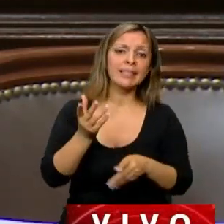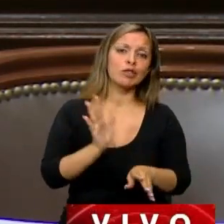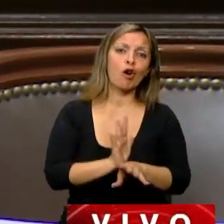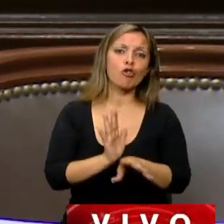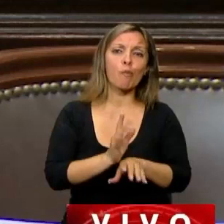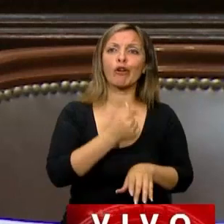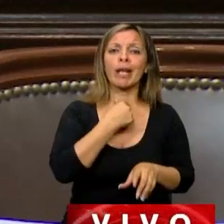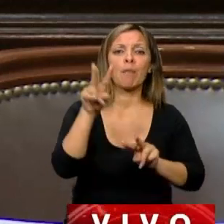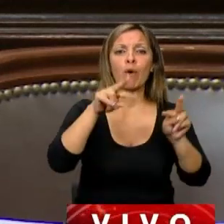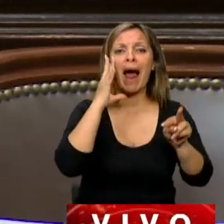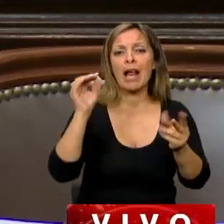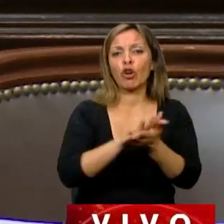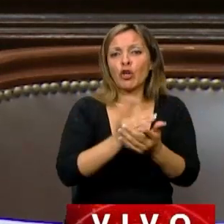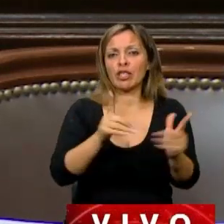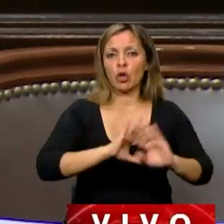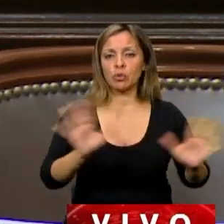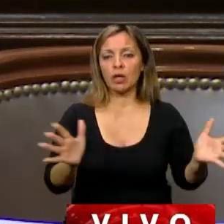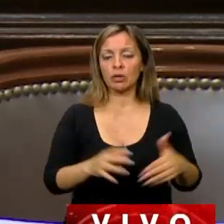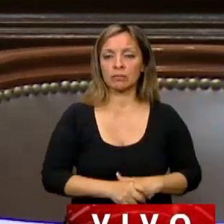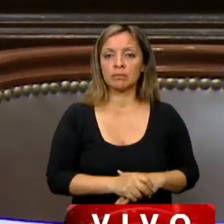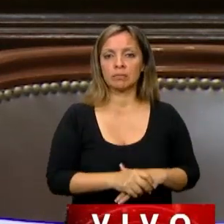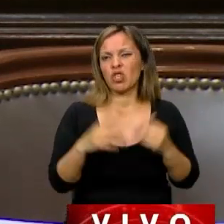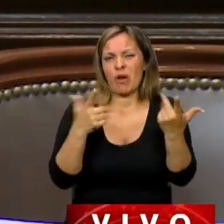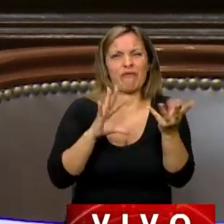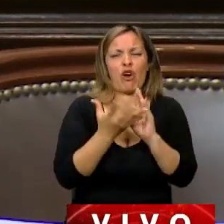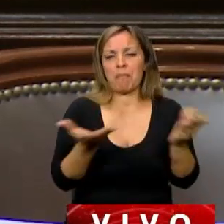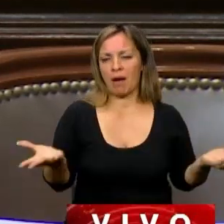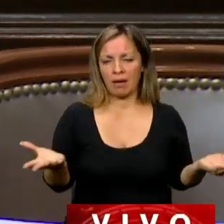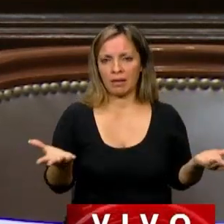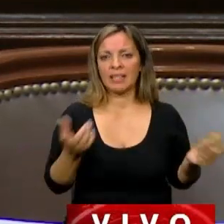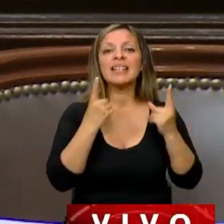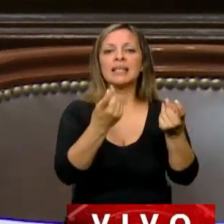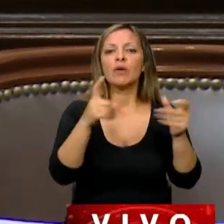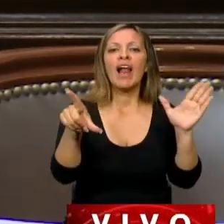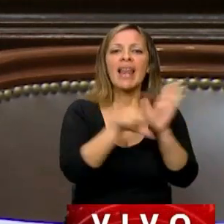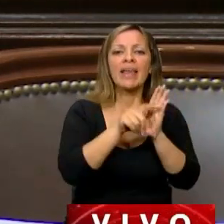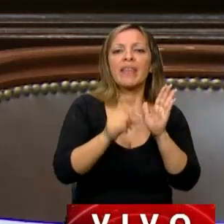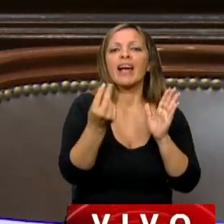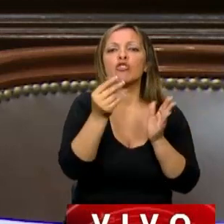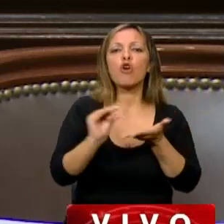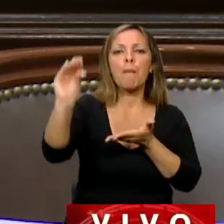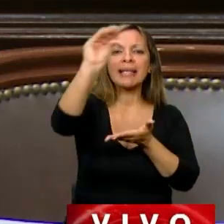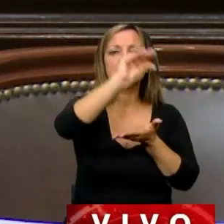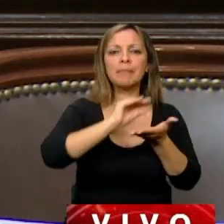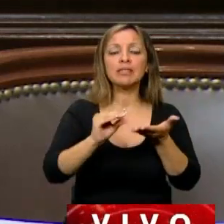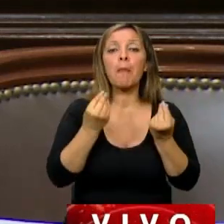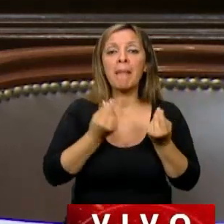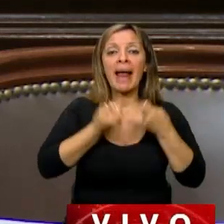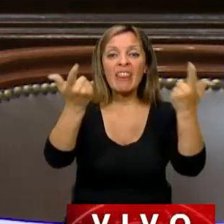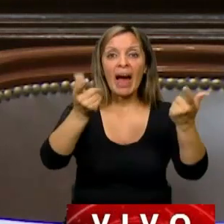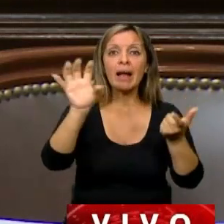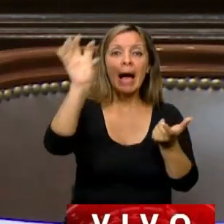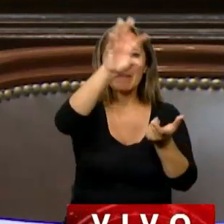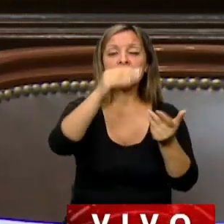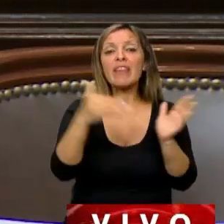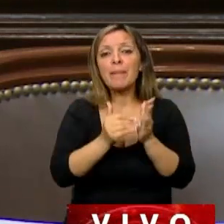círculo. No hay consenso fiscal federal. Lo que necesitamos es una ley de coparticipación que nos dé a cada provincia lo que